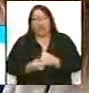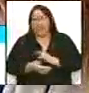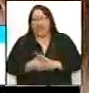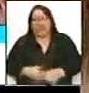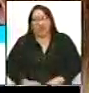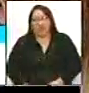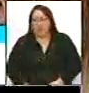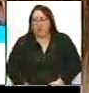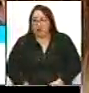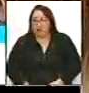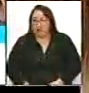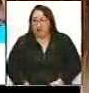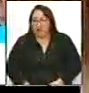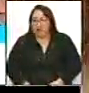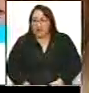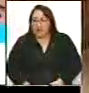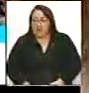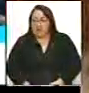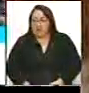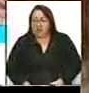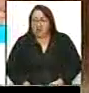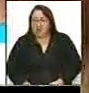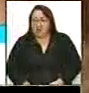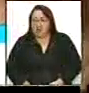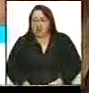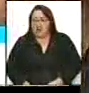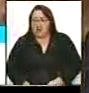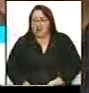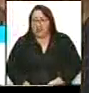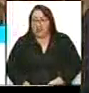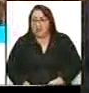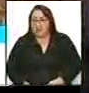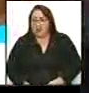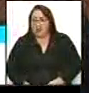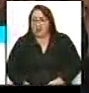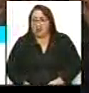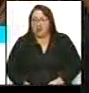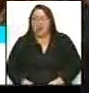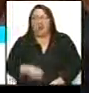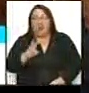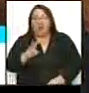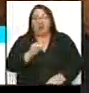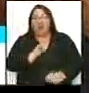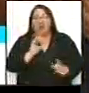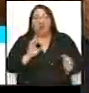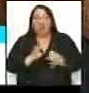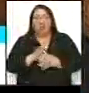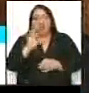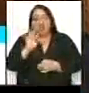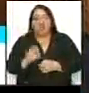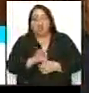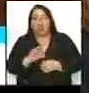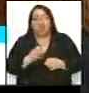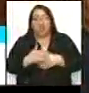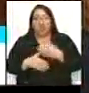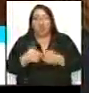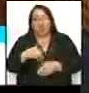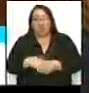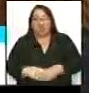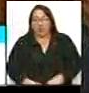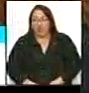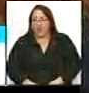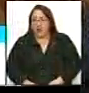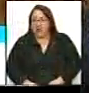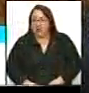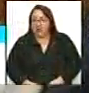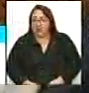nacional. Lo único que estamos discutiendo es si estas dos organizaciones pueden asociarse o no pueden asociarse en un proceso electoral.